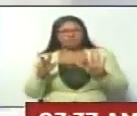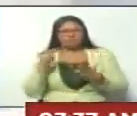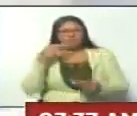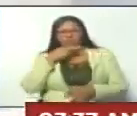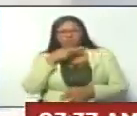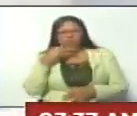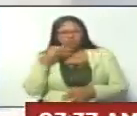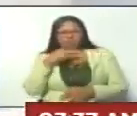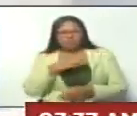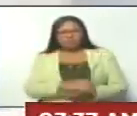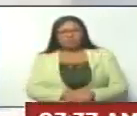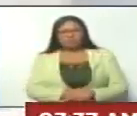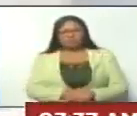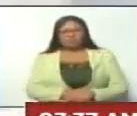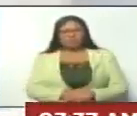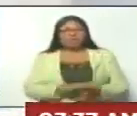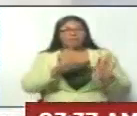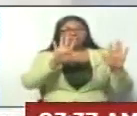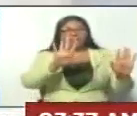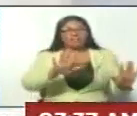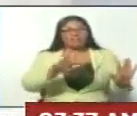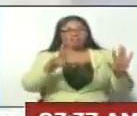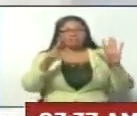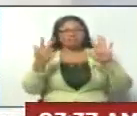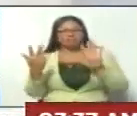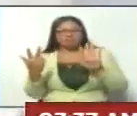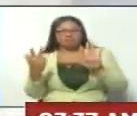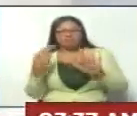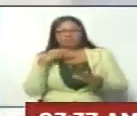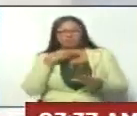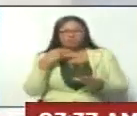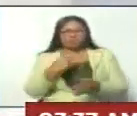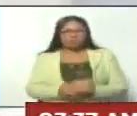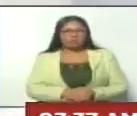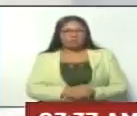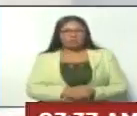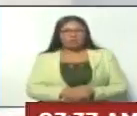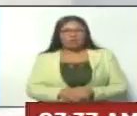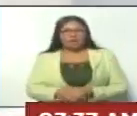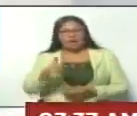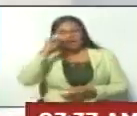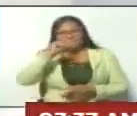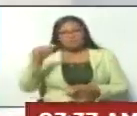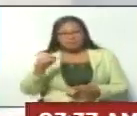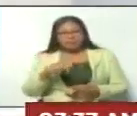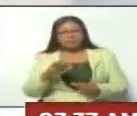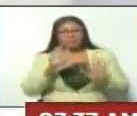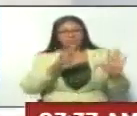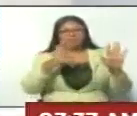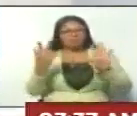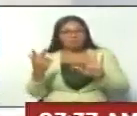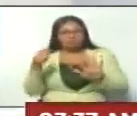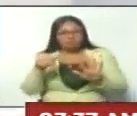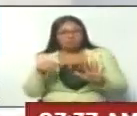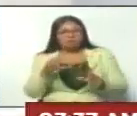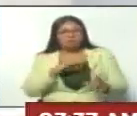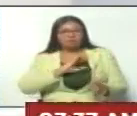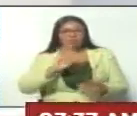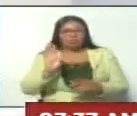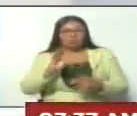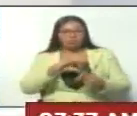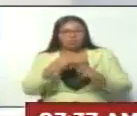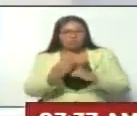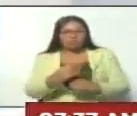es el 18 de octubre es el 28 aniversario del Instituto de Patrimonio Cultural. Y los invitamos a todos,